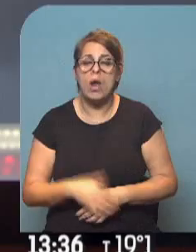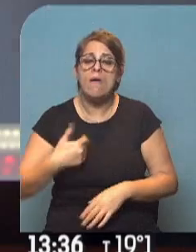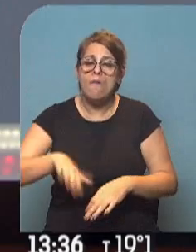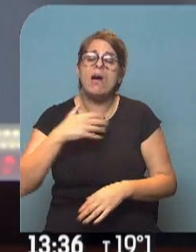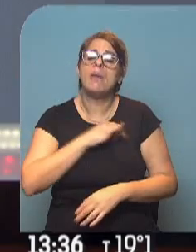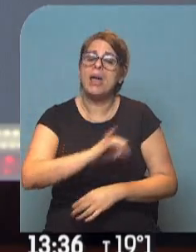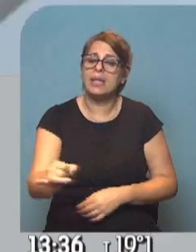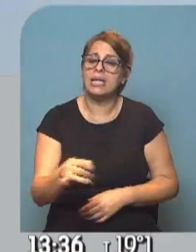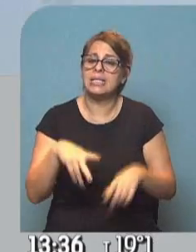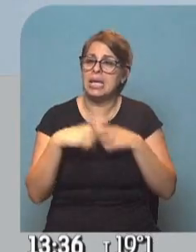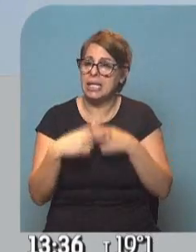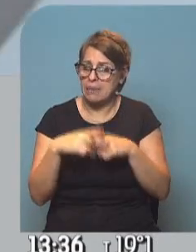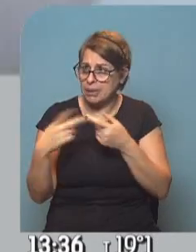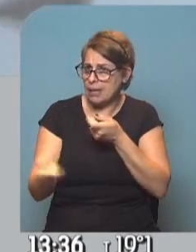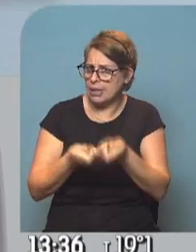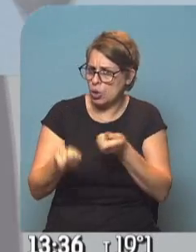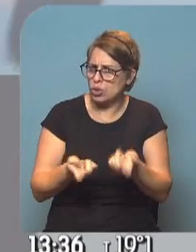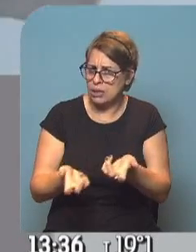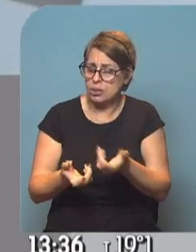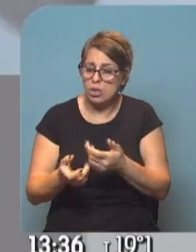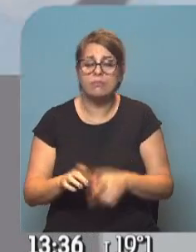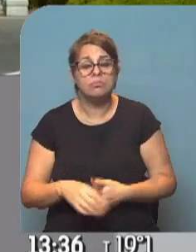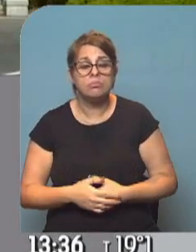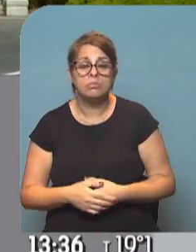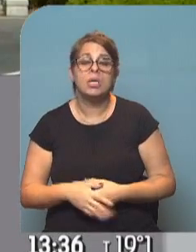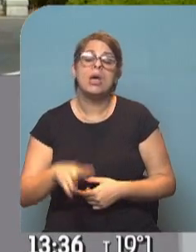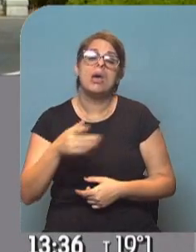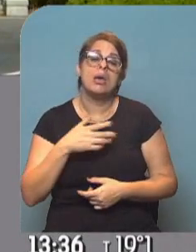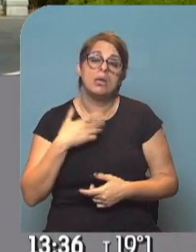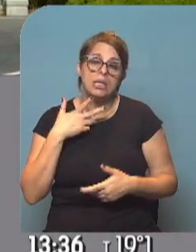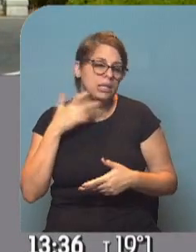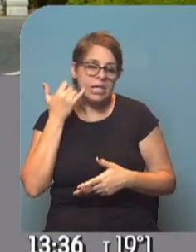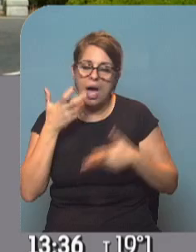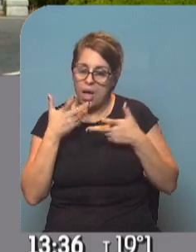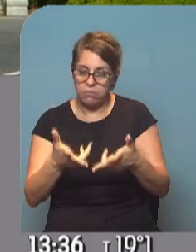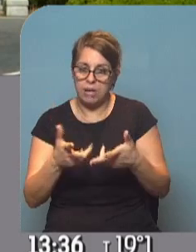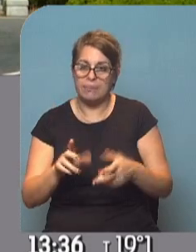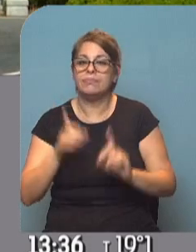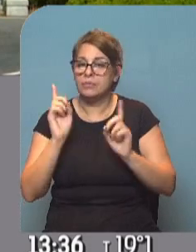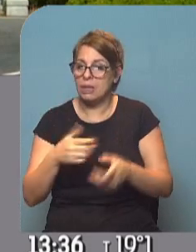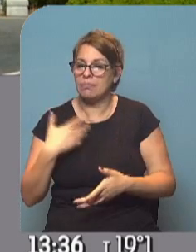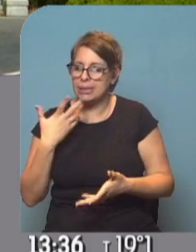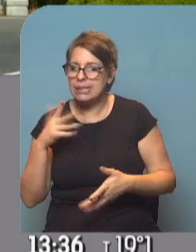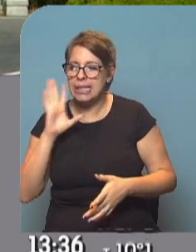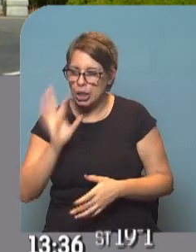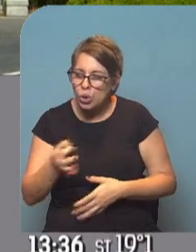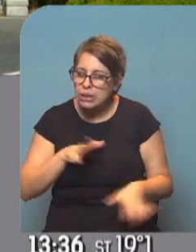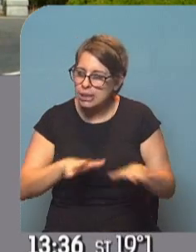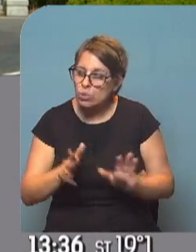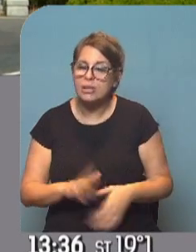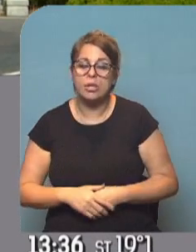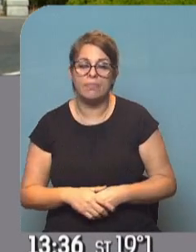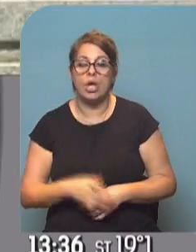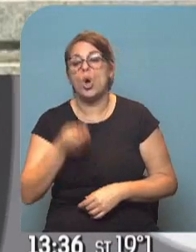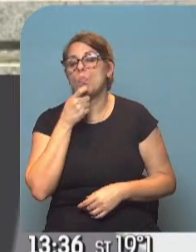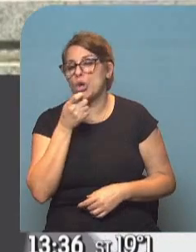renunciar a tu herramienta de negociación. Bueno, por un lado la palabra está dada, por otro lado hubo gestos. Uno de esos gestos fue,